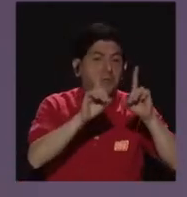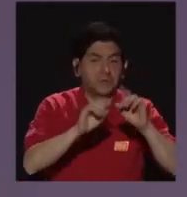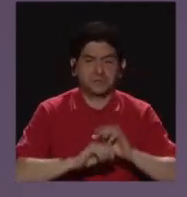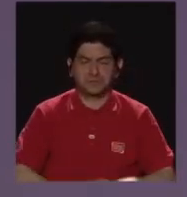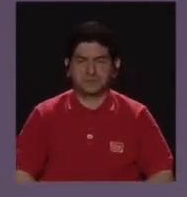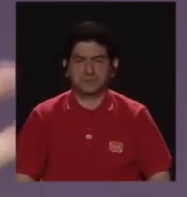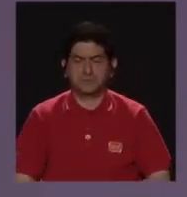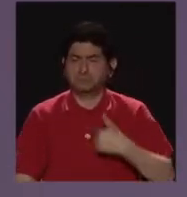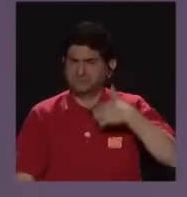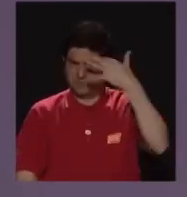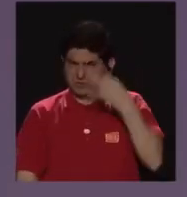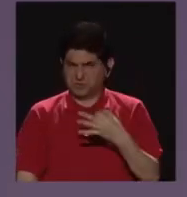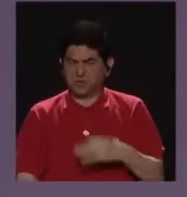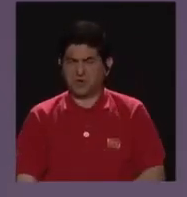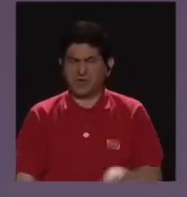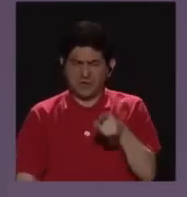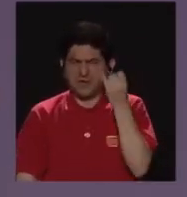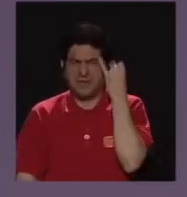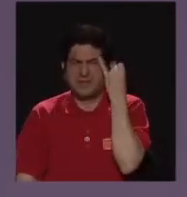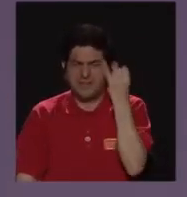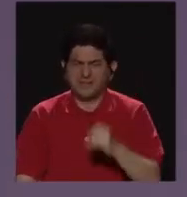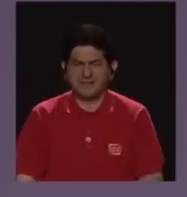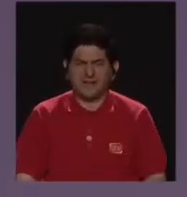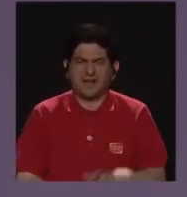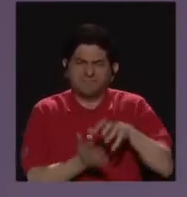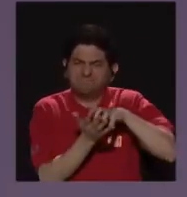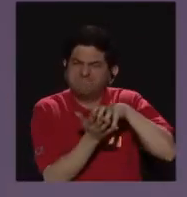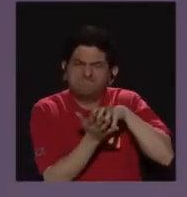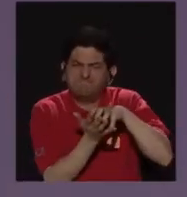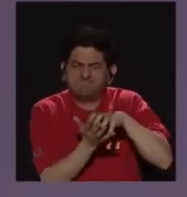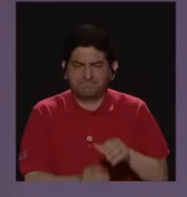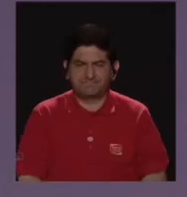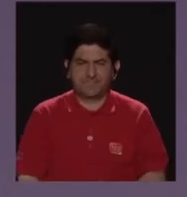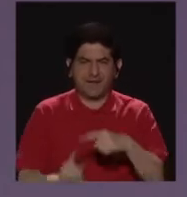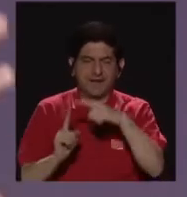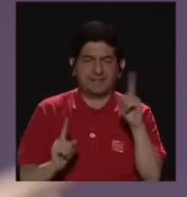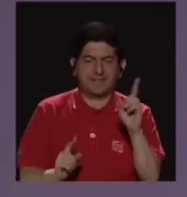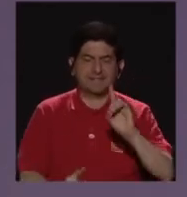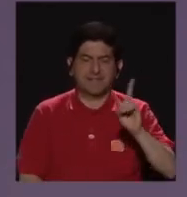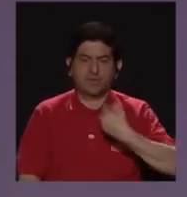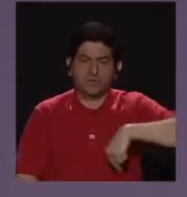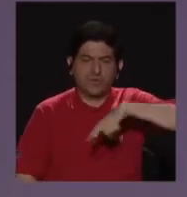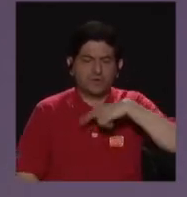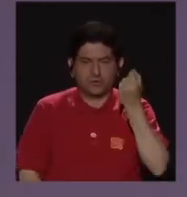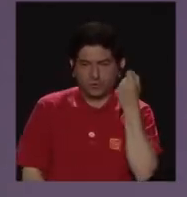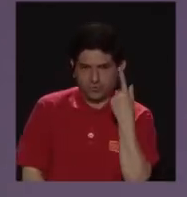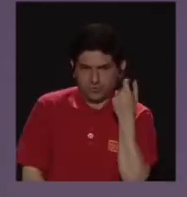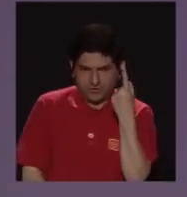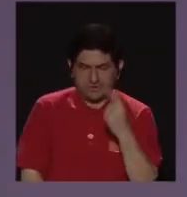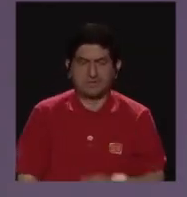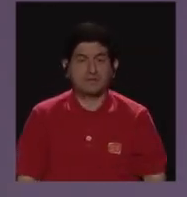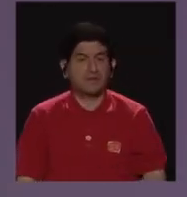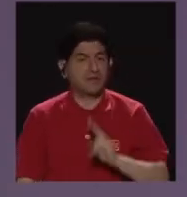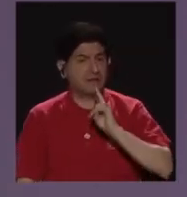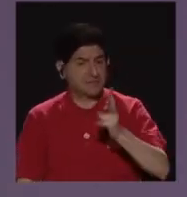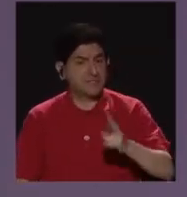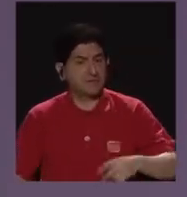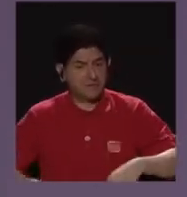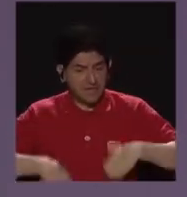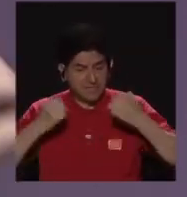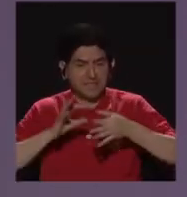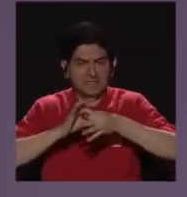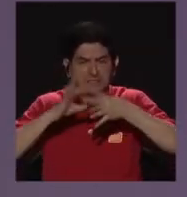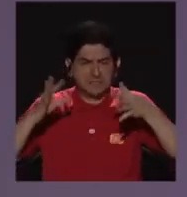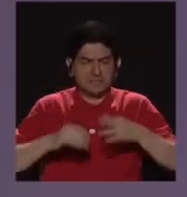creo yo que va un poco por esa línea como de cuestionar a partir de donde nosotros entendemos y si realmente existe una desconexión